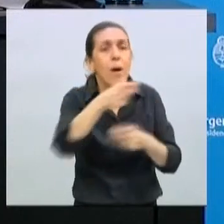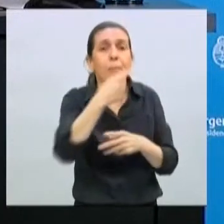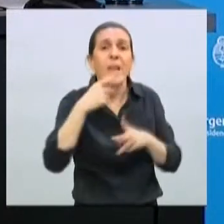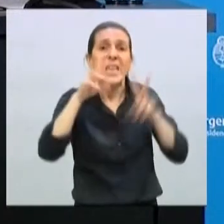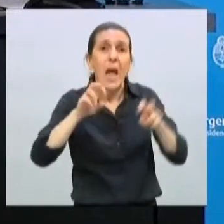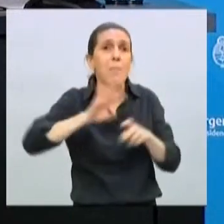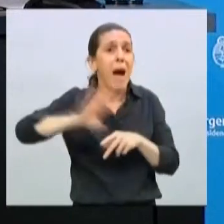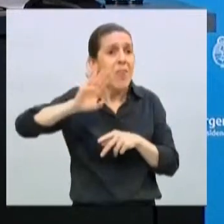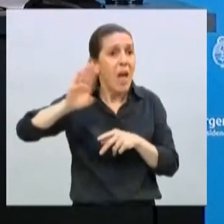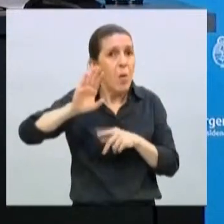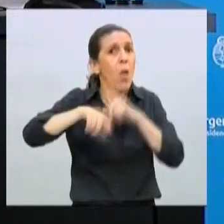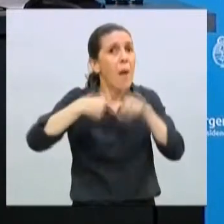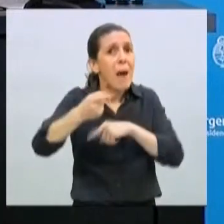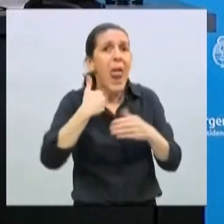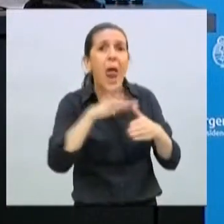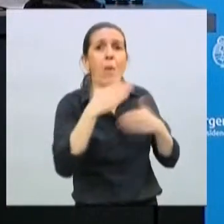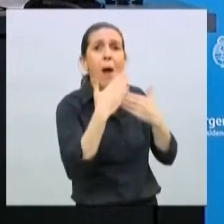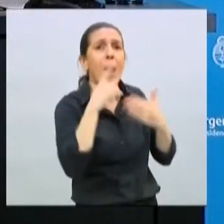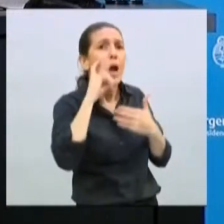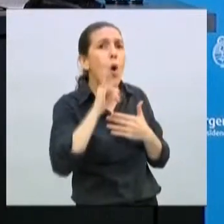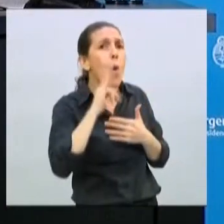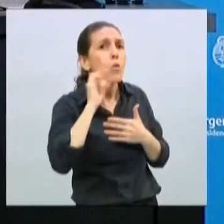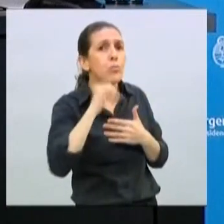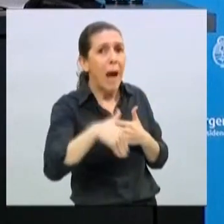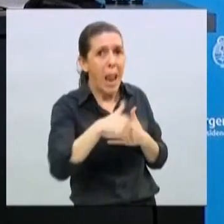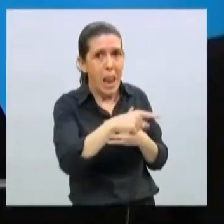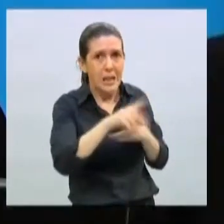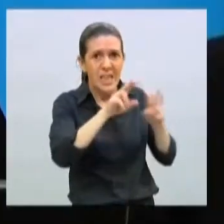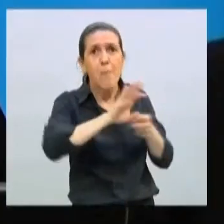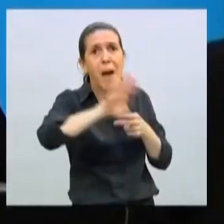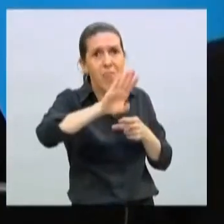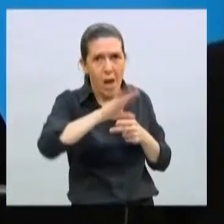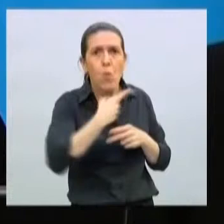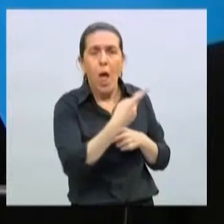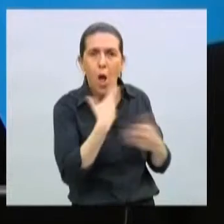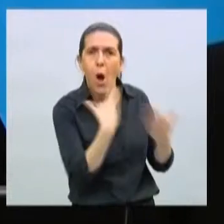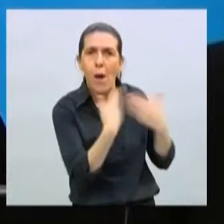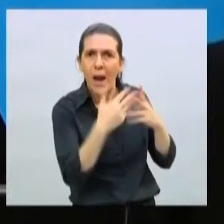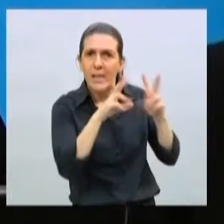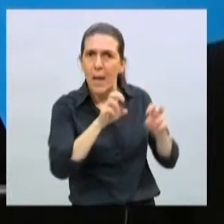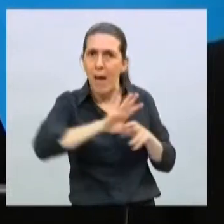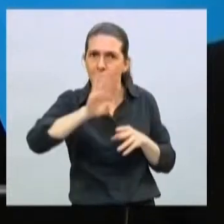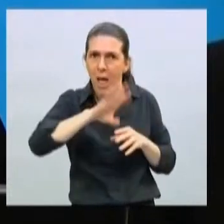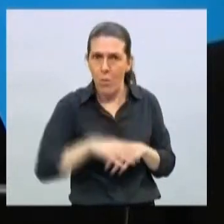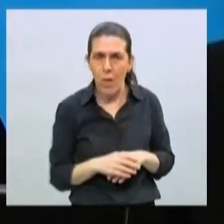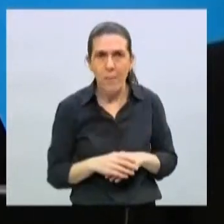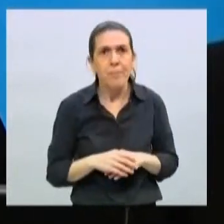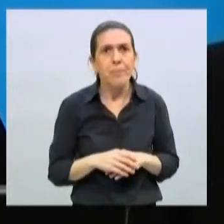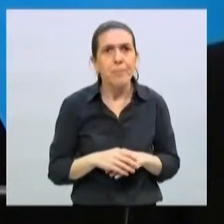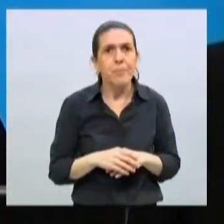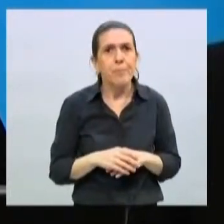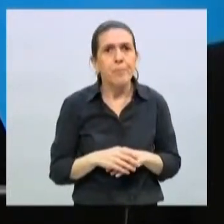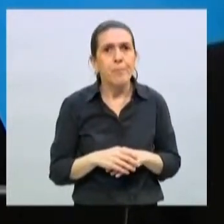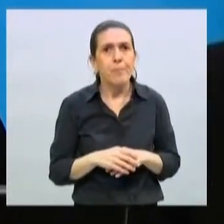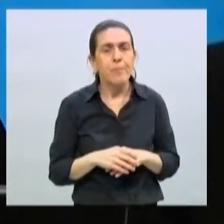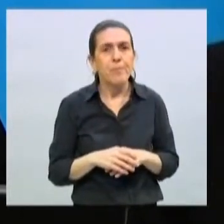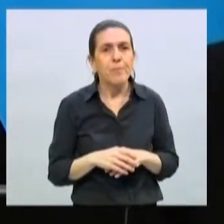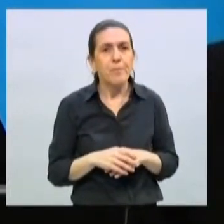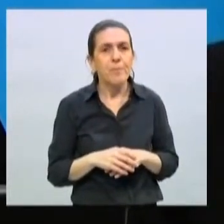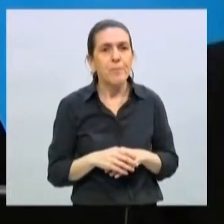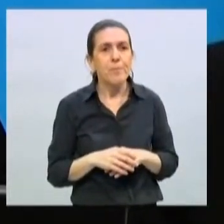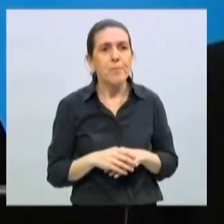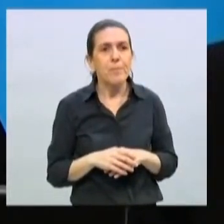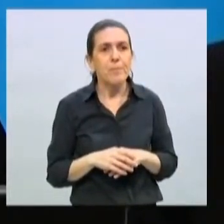que mañana voy a desayunar con Guzmán. Y ahí vamos a hablar un poco de esto. La